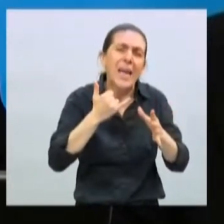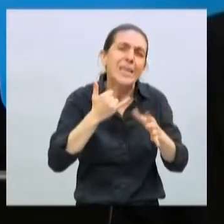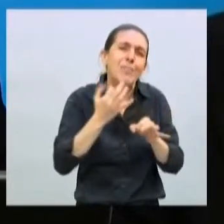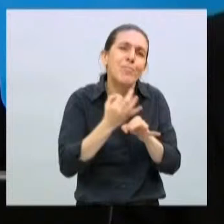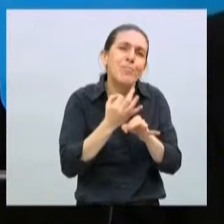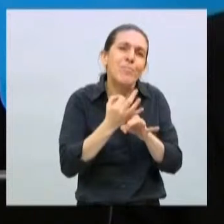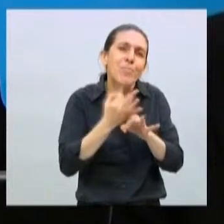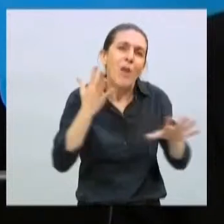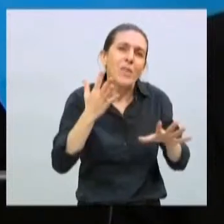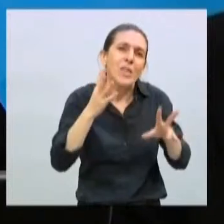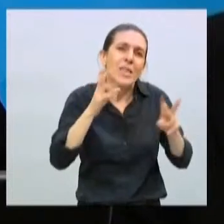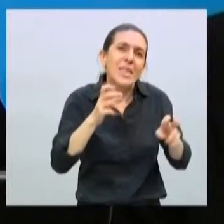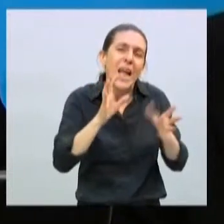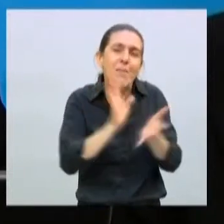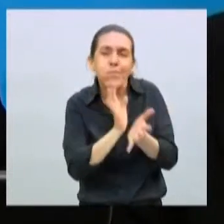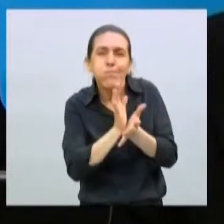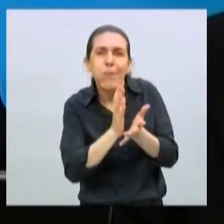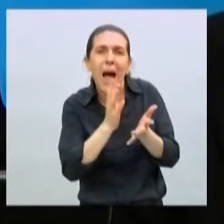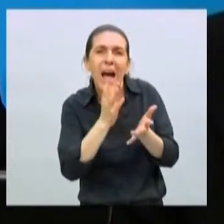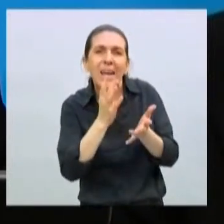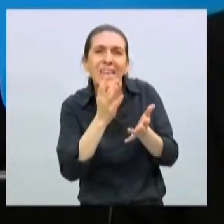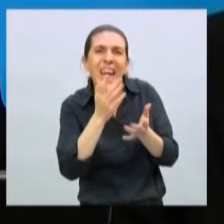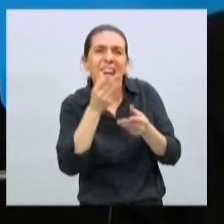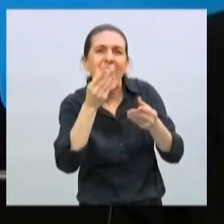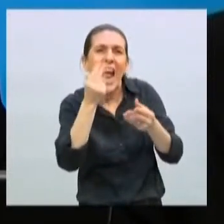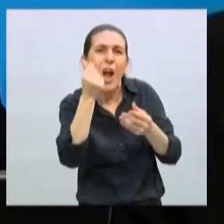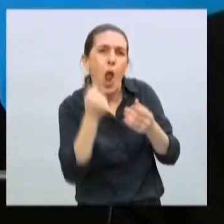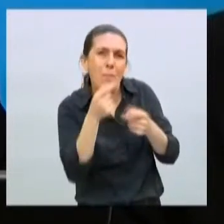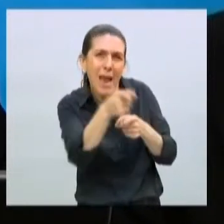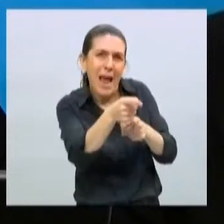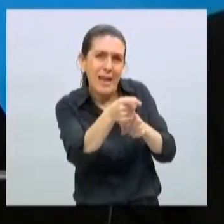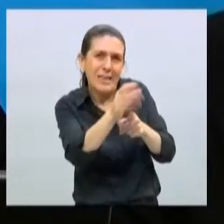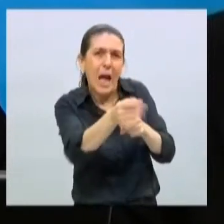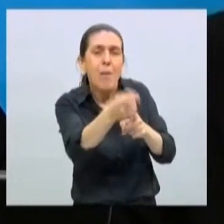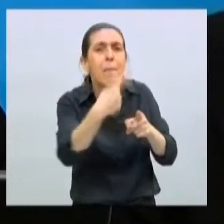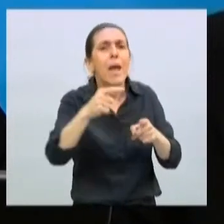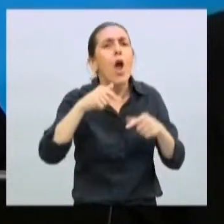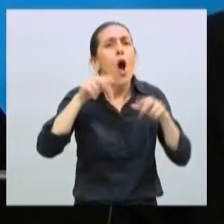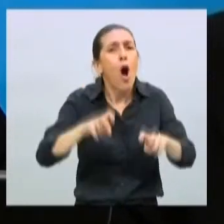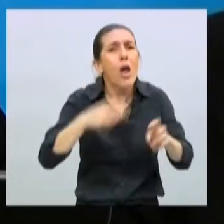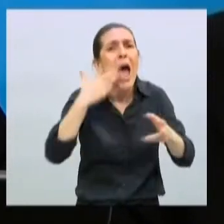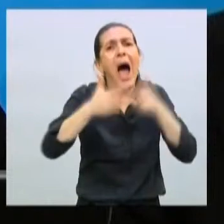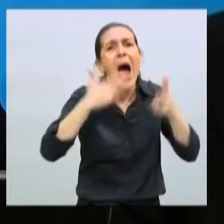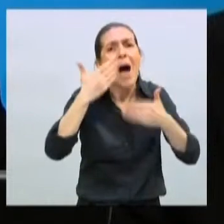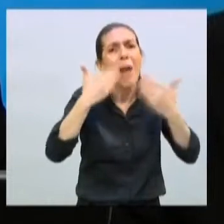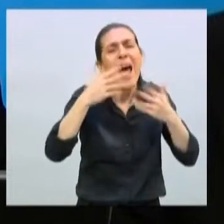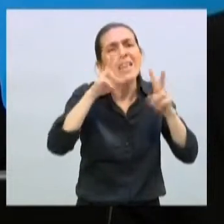y ese es su interés, pero hoy prefiero no hablar de eso, hoy tengo otras preocupaciones.